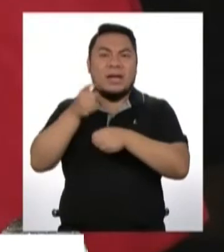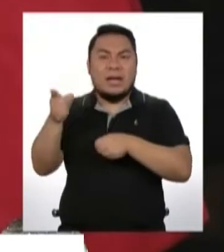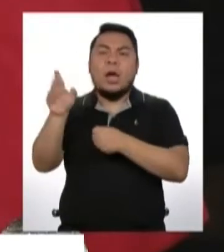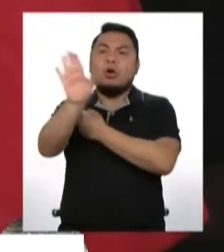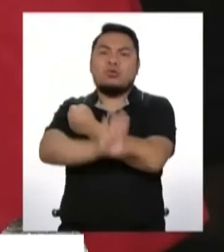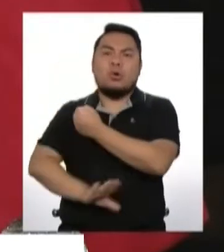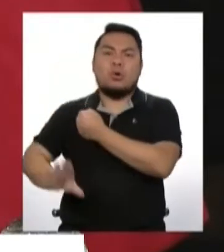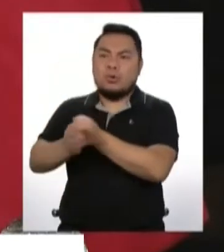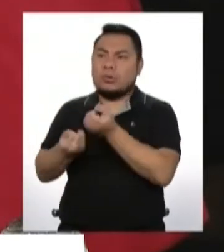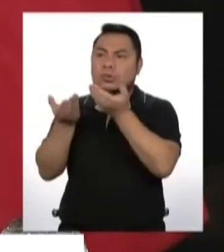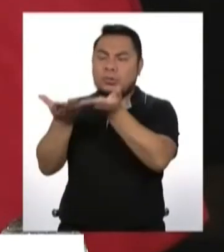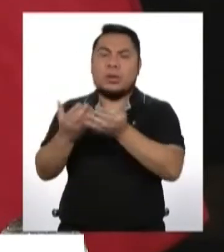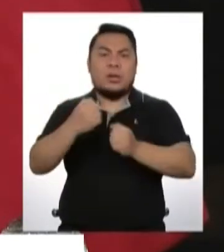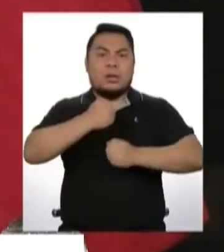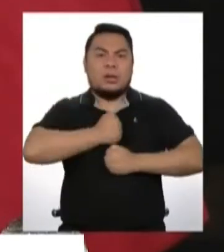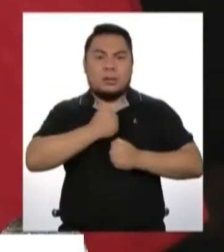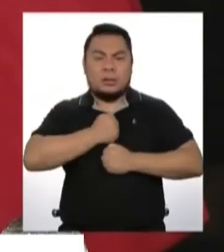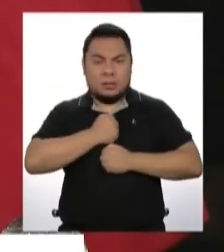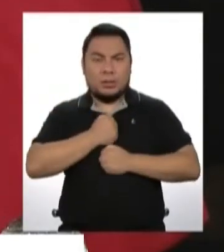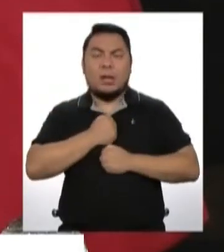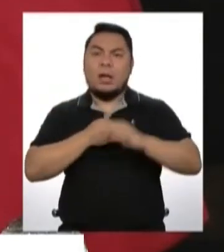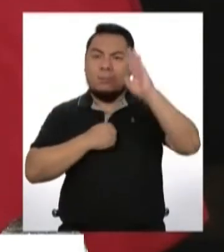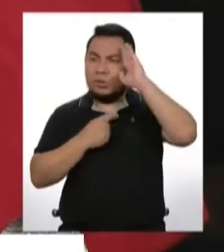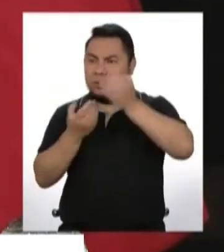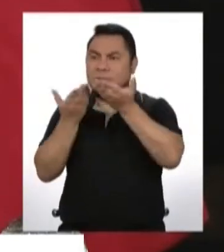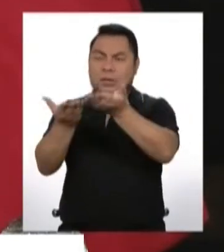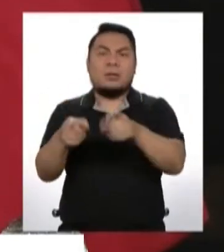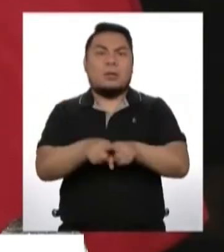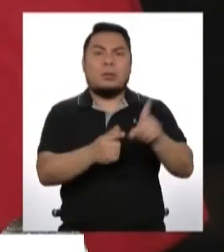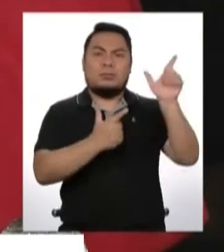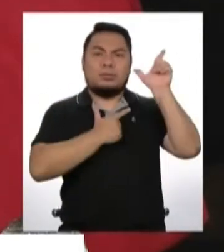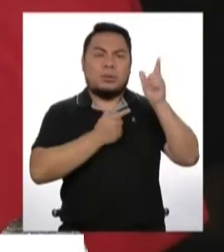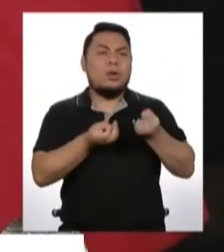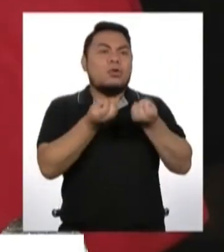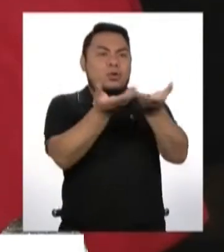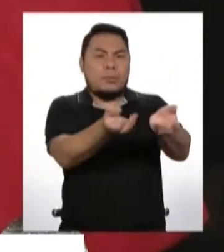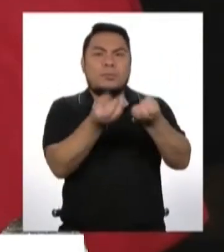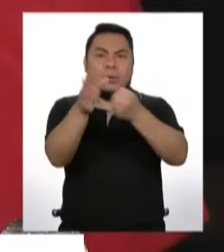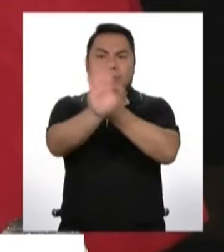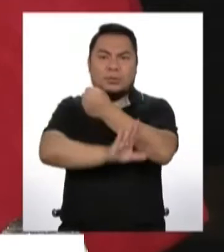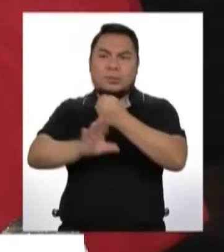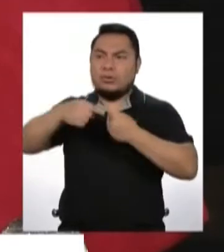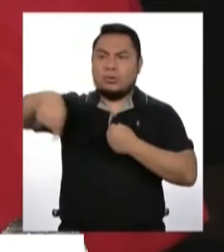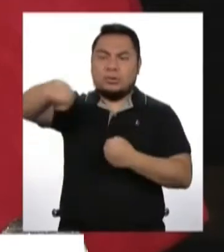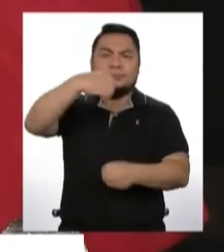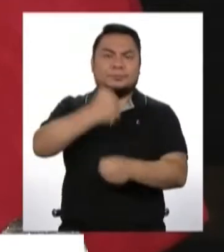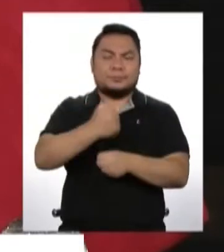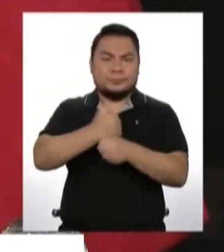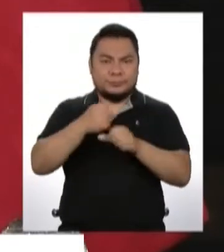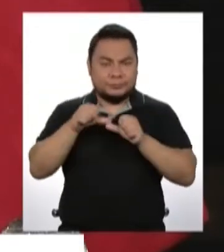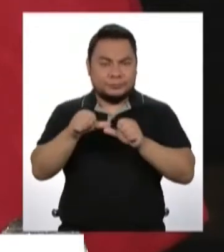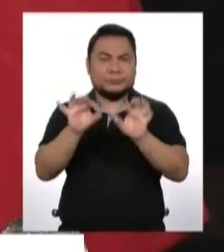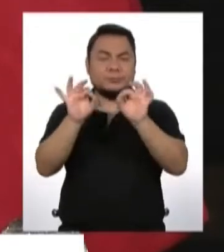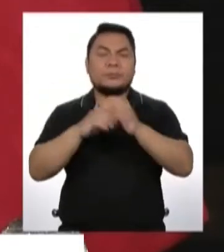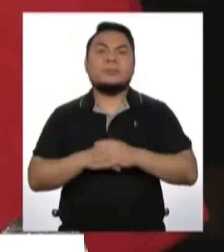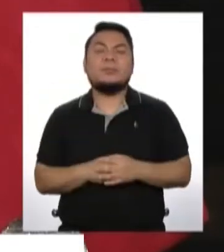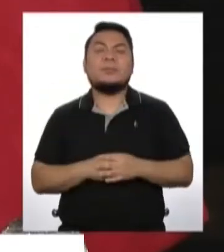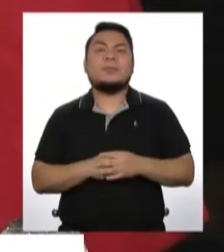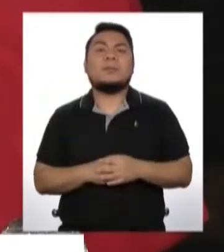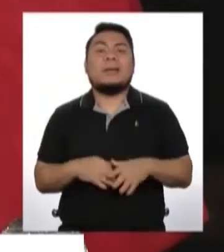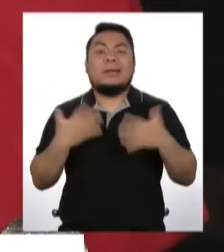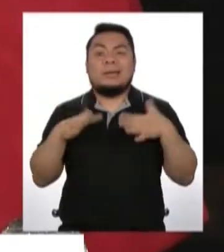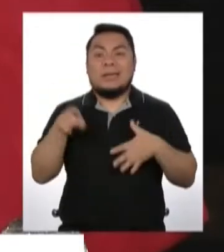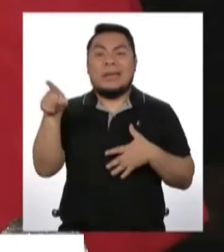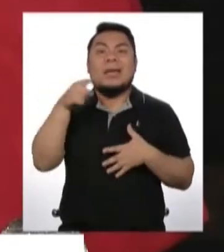de la policía, para que puedan hacer la labor que les corresponde. Como en estas ya más